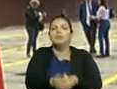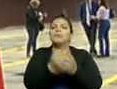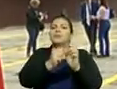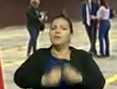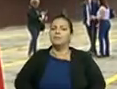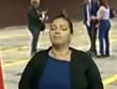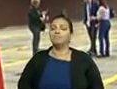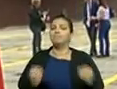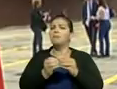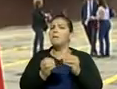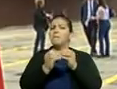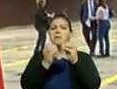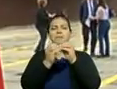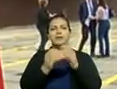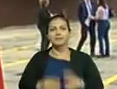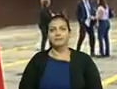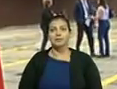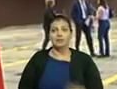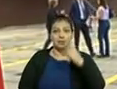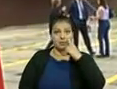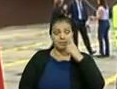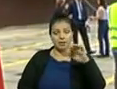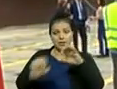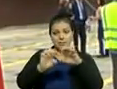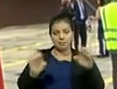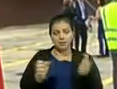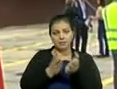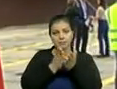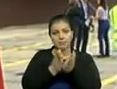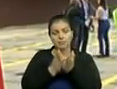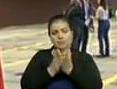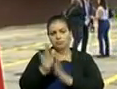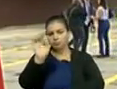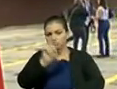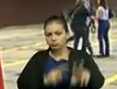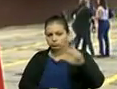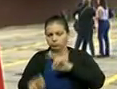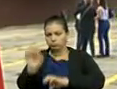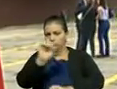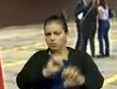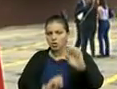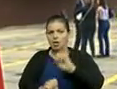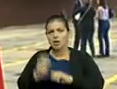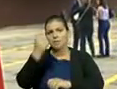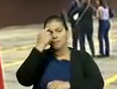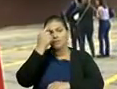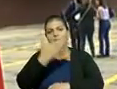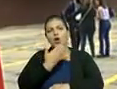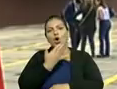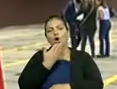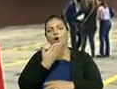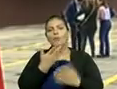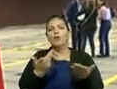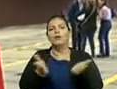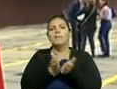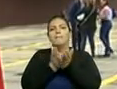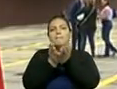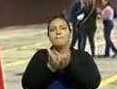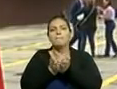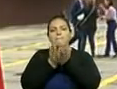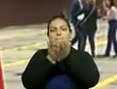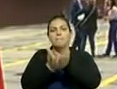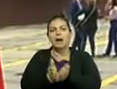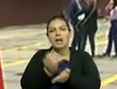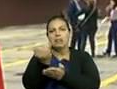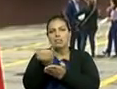Cámara Marítima ha efectuado varias observaciones en torno a la actualización de las cartas náuticas y la ejecución de